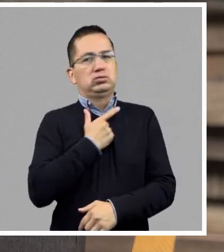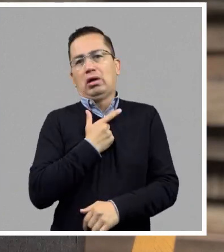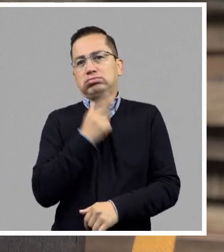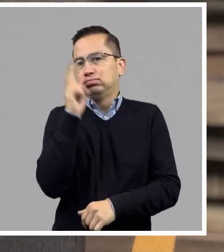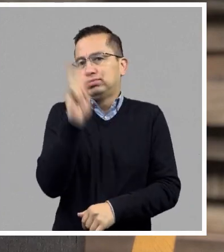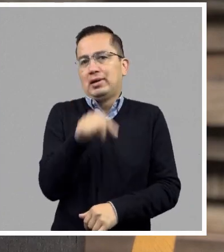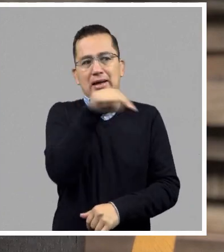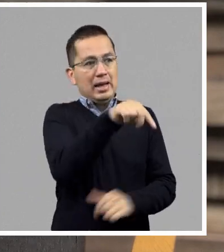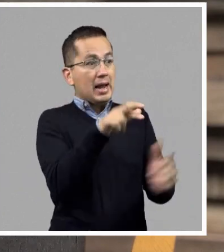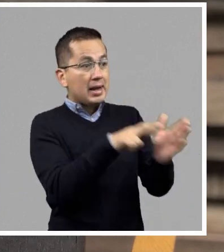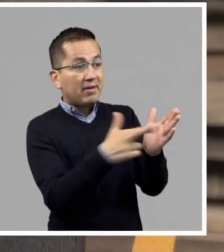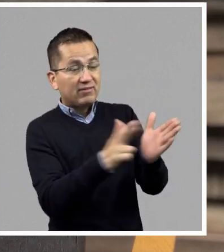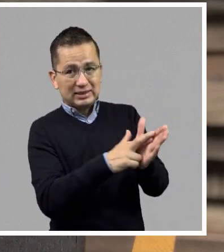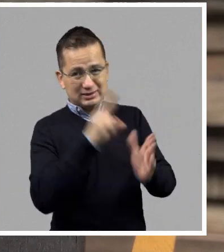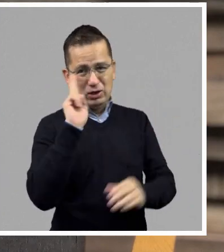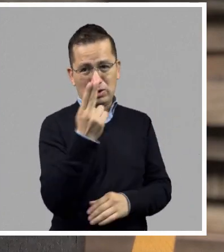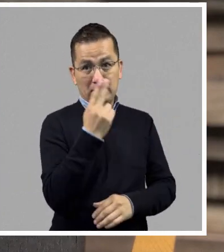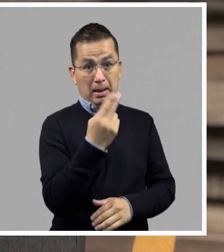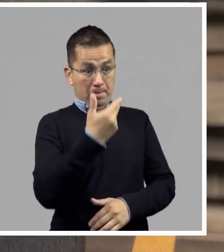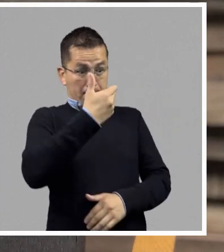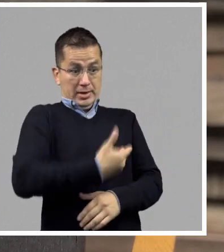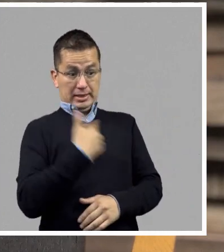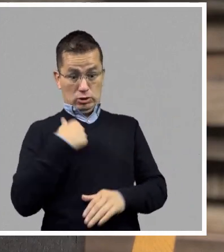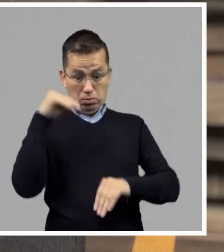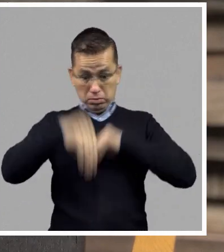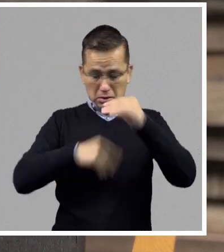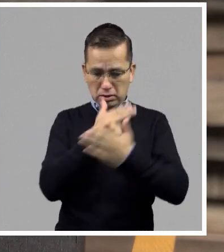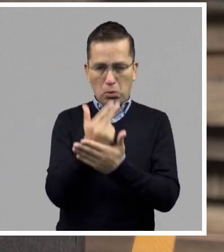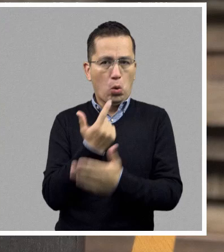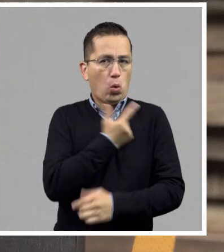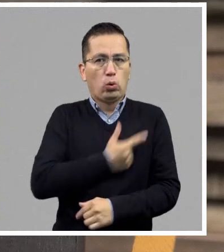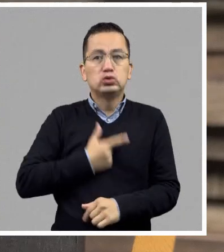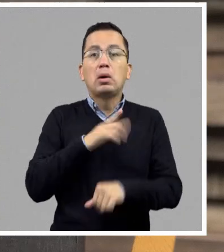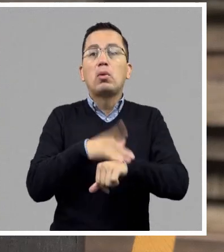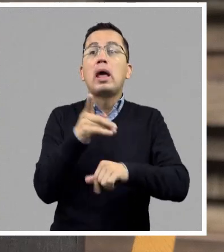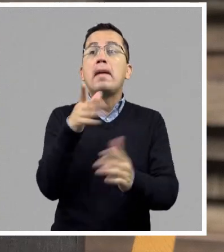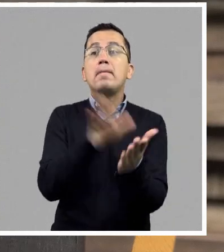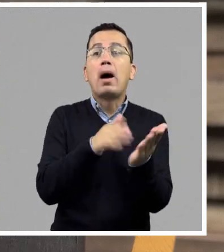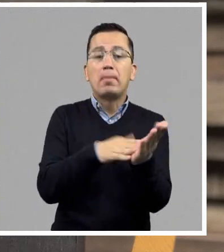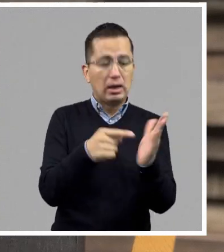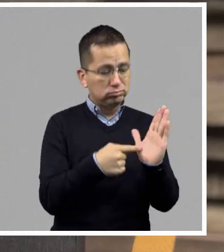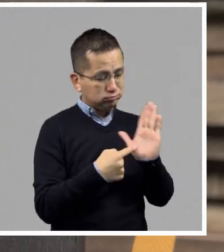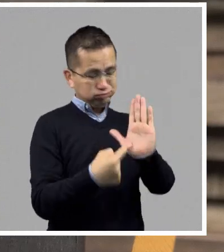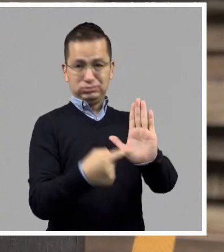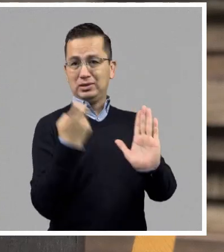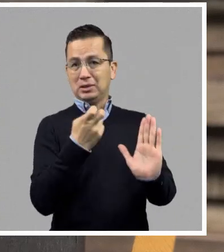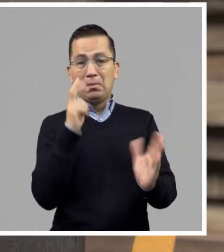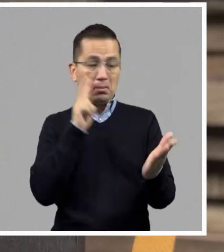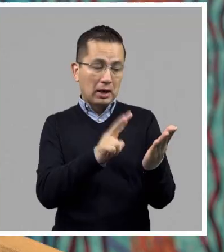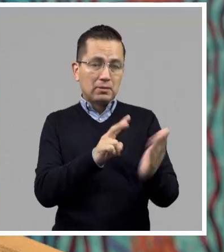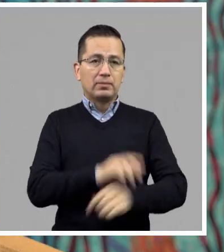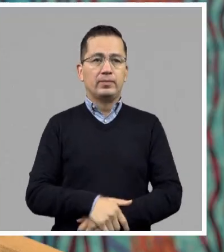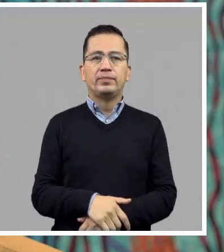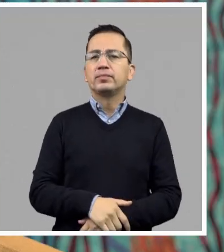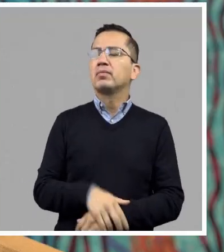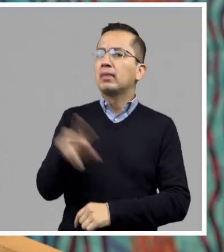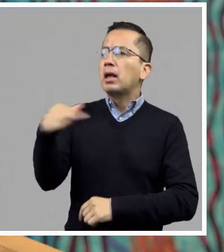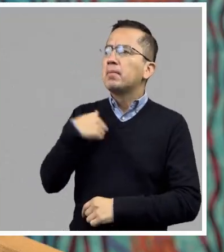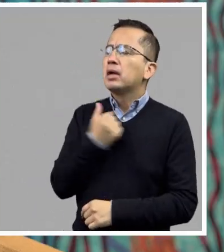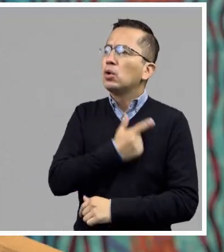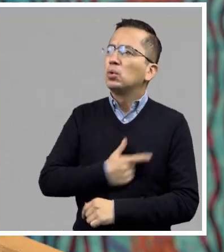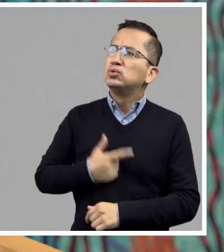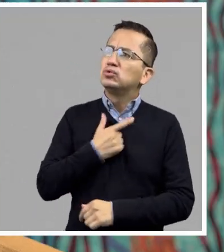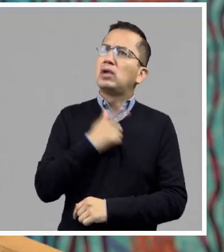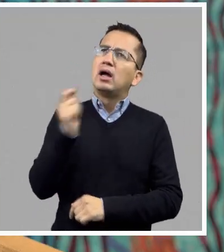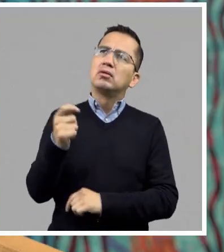papel esos mapas y estáticos que no se mueven no aparecen ni desaparece nada Eso es lo que más me gusta a mí fíjate que yo sí soy más de Google ahora